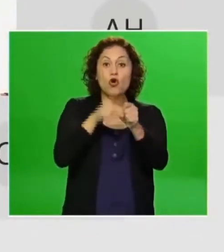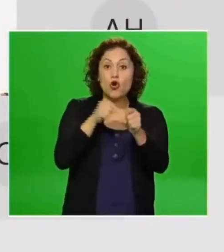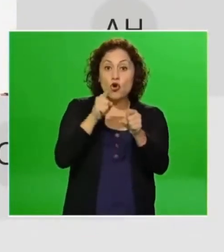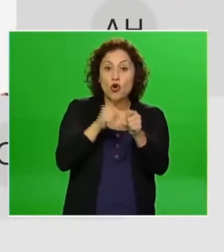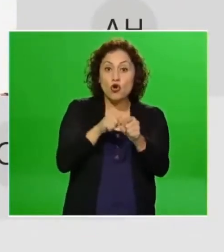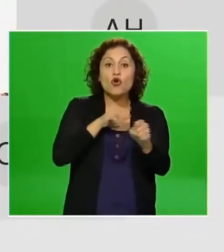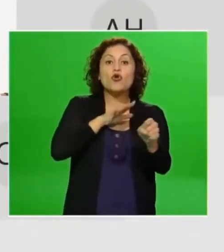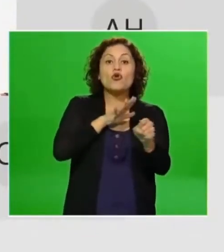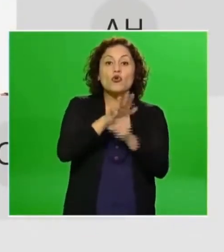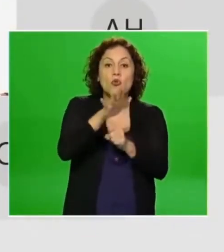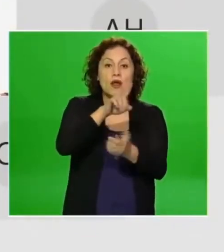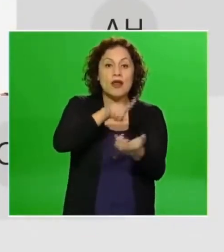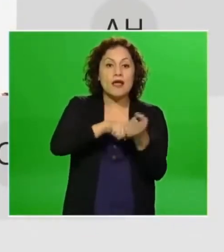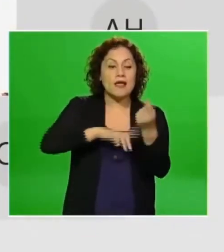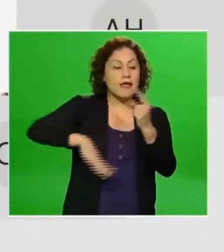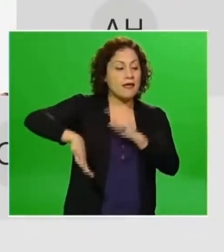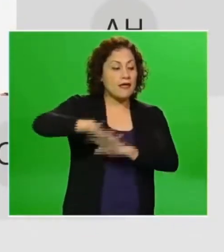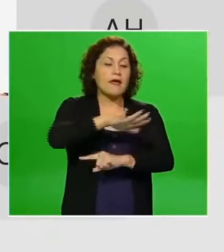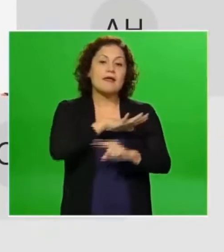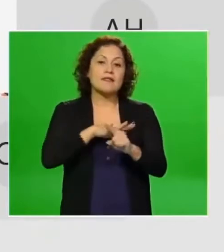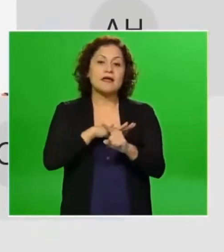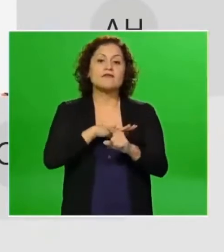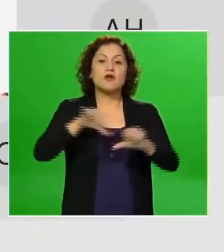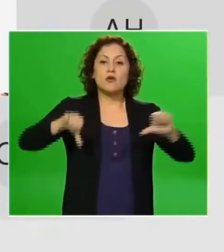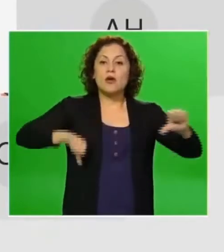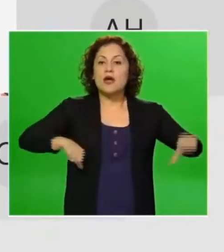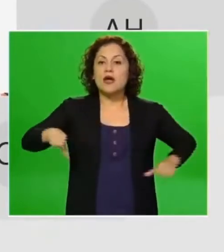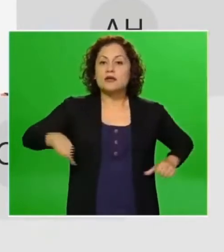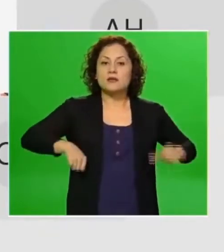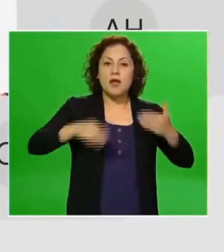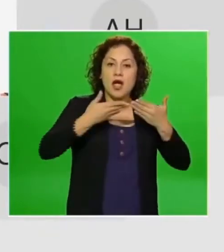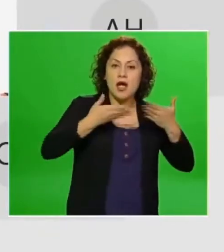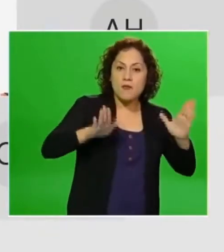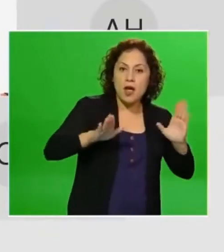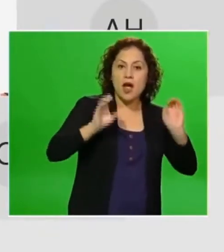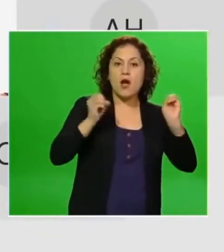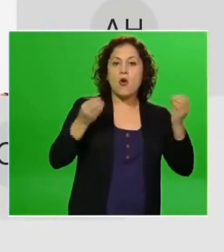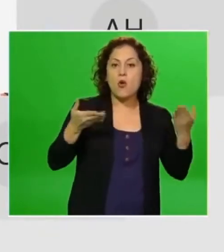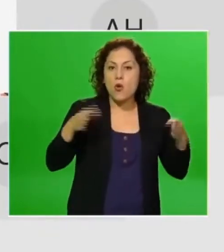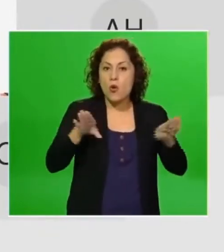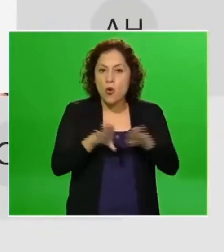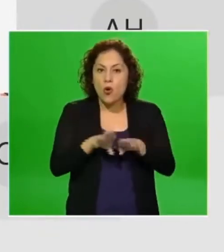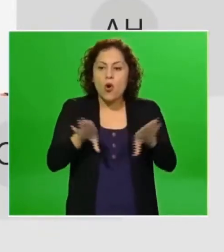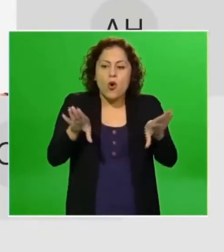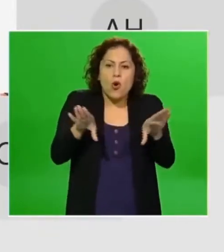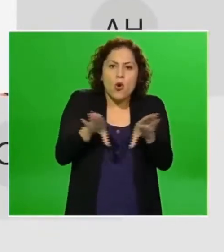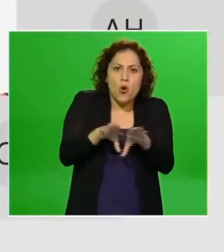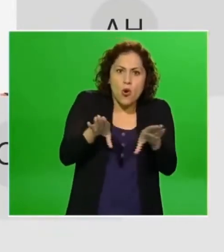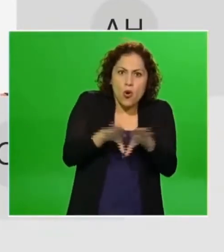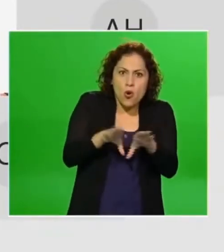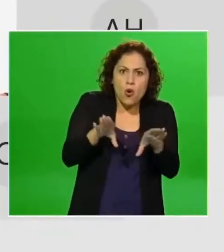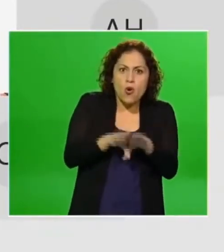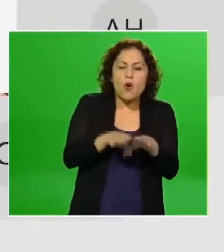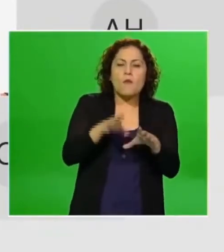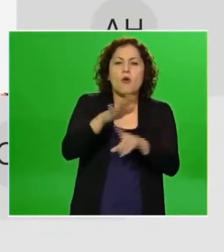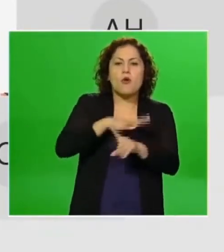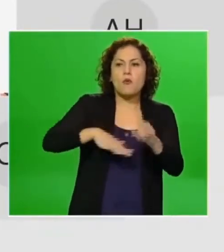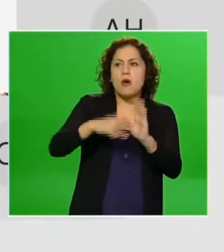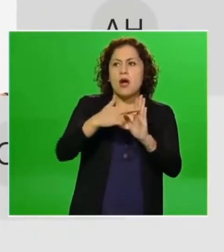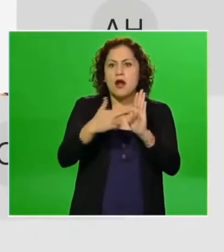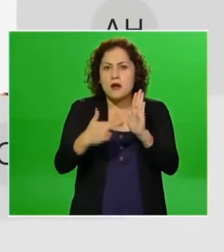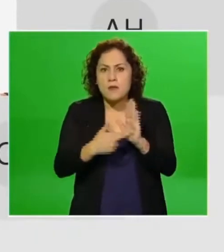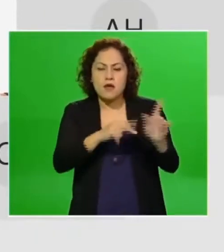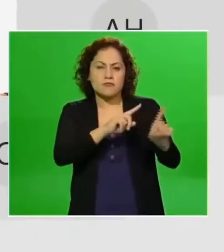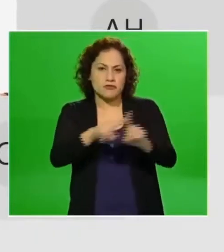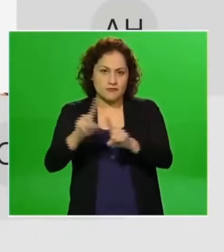qué es lo que una entidad federativa puede implementar, puede abrir, puede activar cuando se encuentra en alguno de los niveles de riesgo.